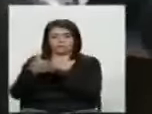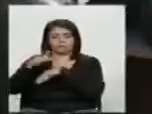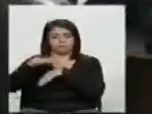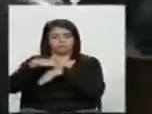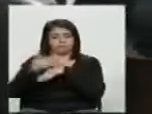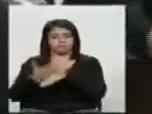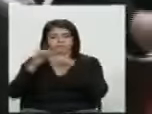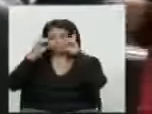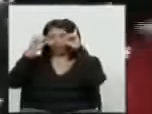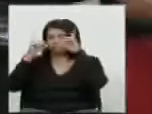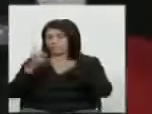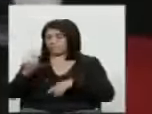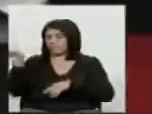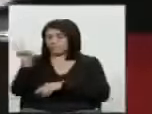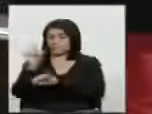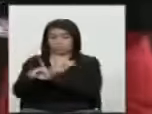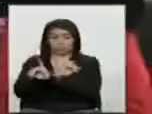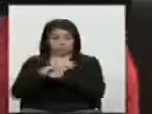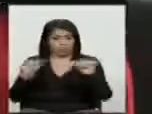con las elecciones de Venezuela.